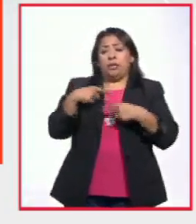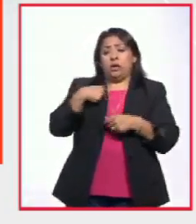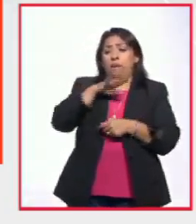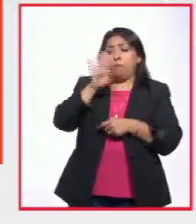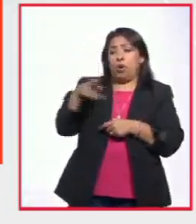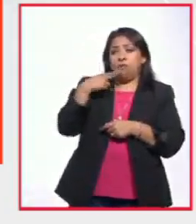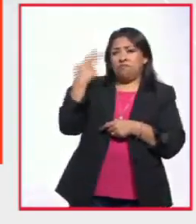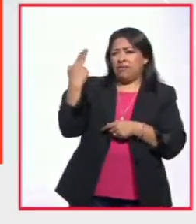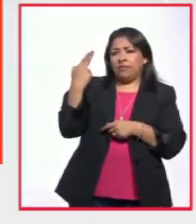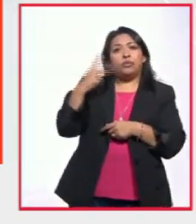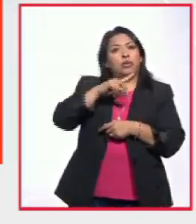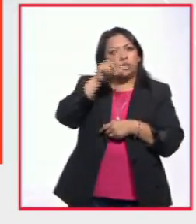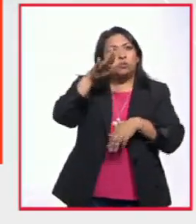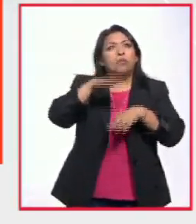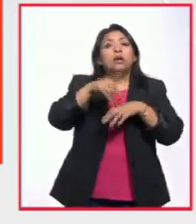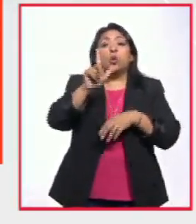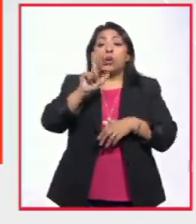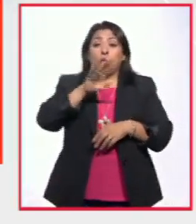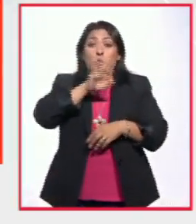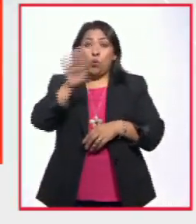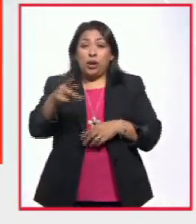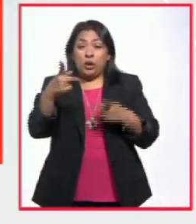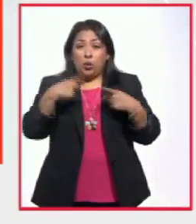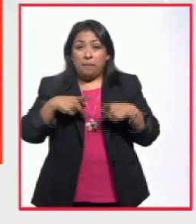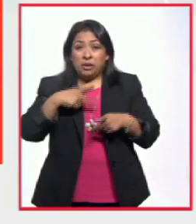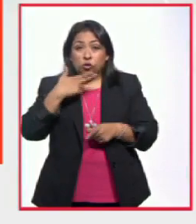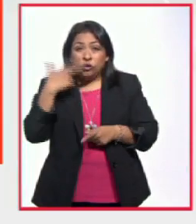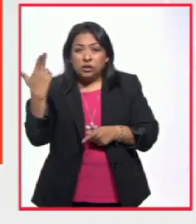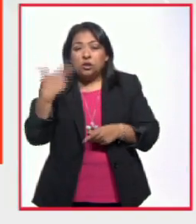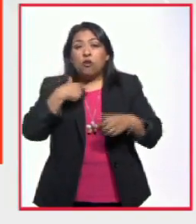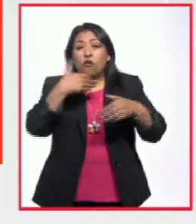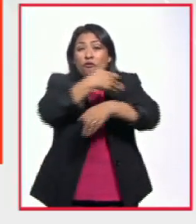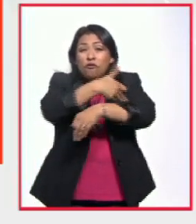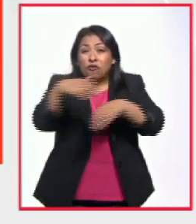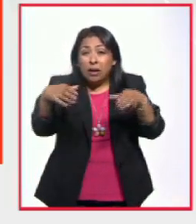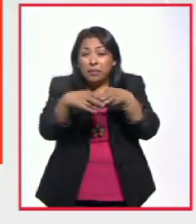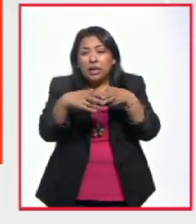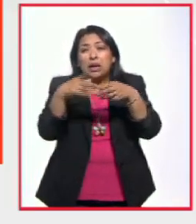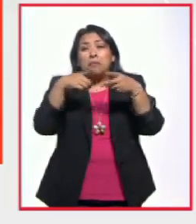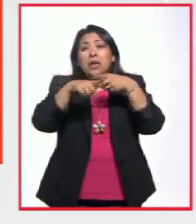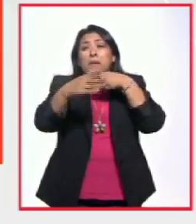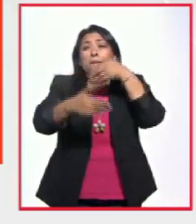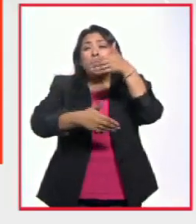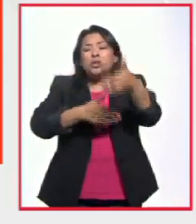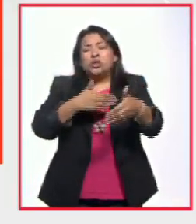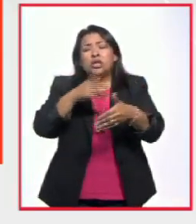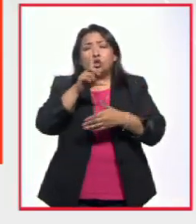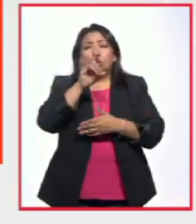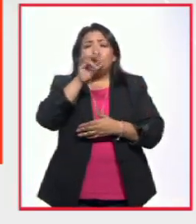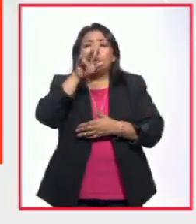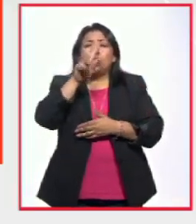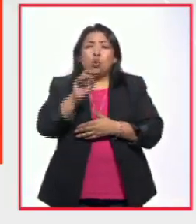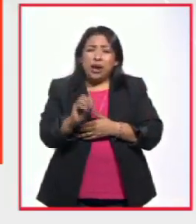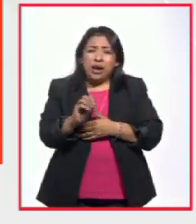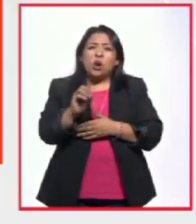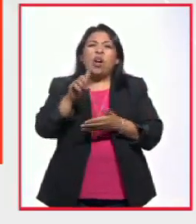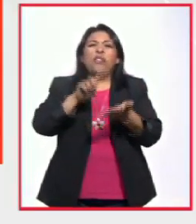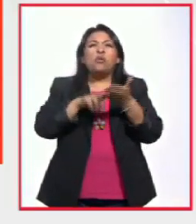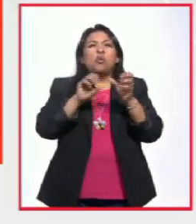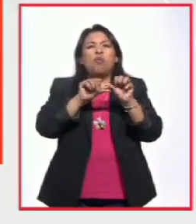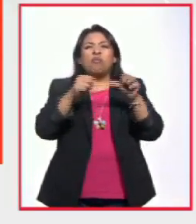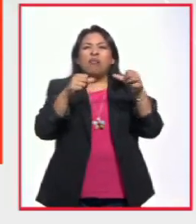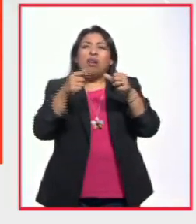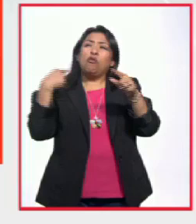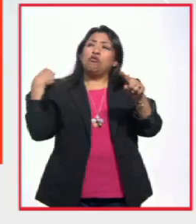vida. Cuando ocurre una muerte por esta causa, las familias del difunto inician un proceso de duelo no exento de estigmas de